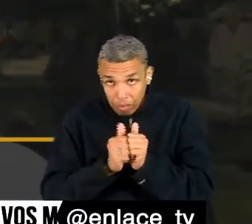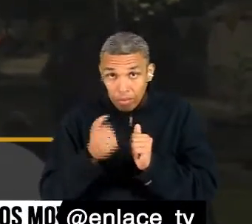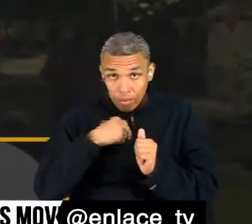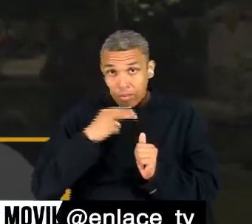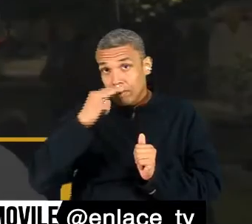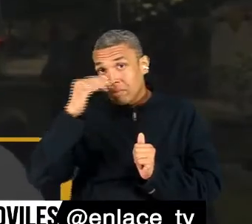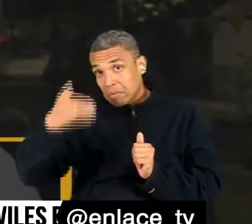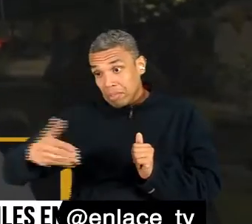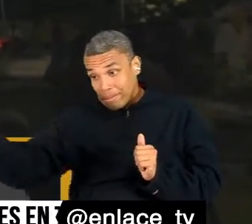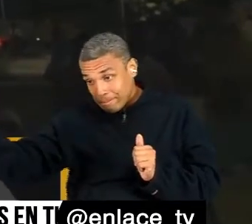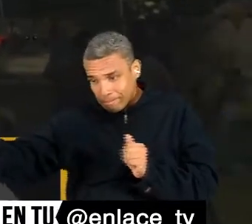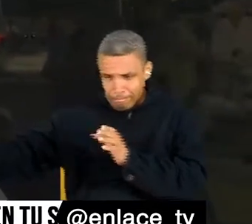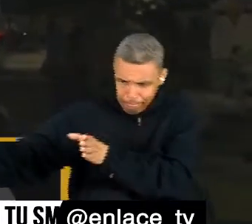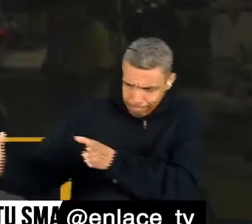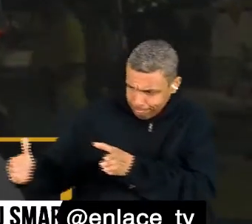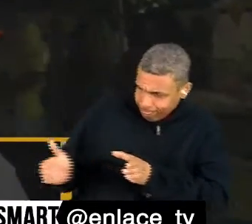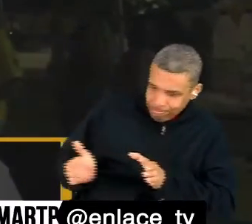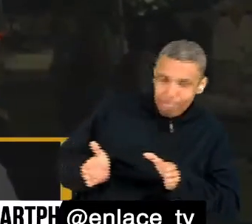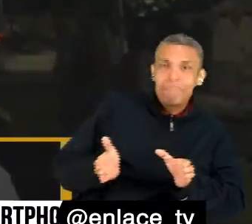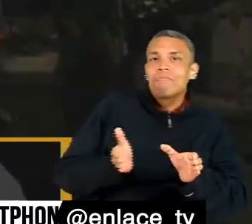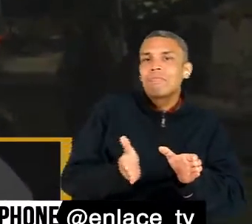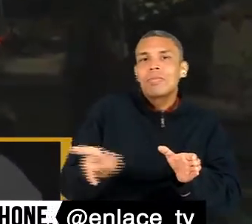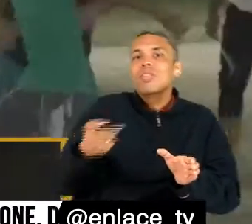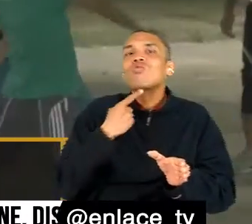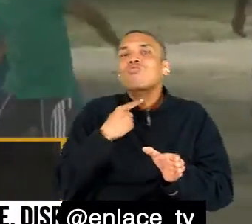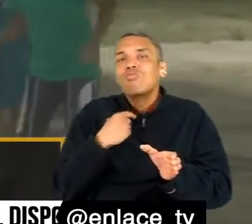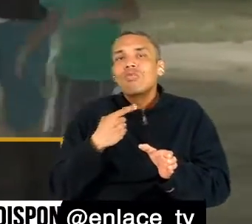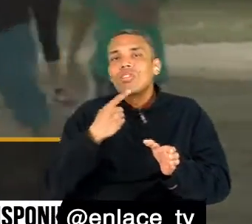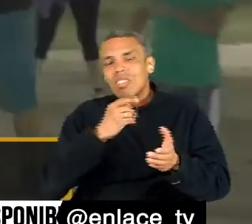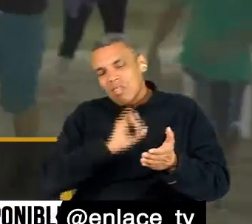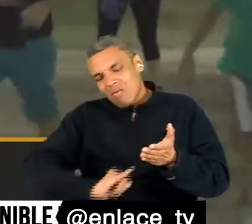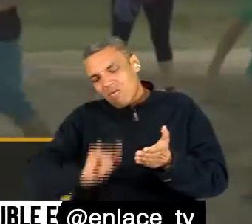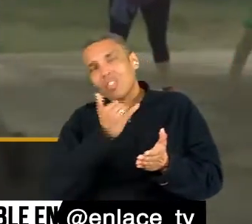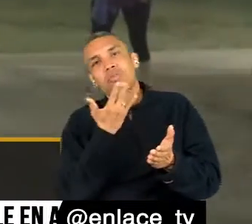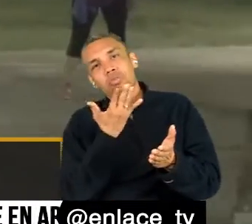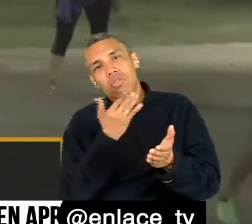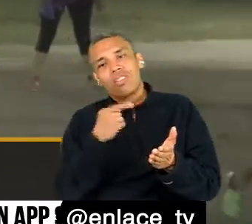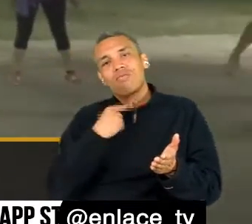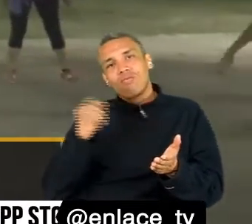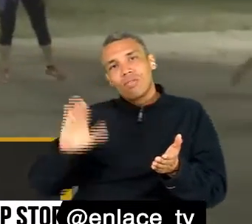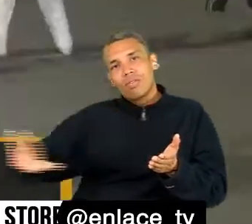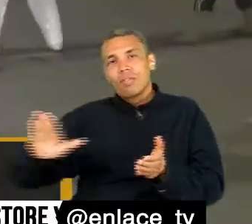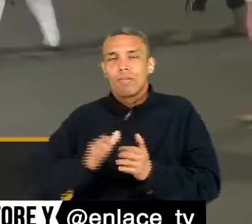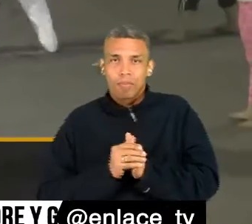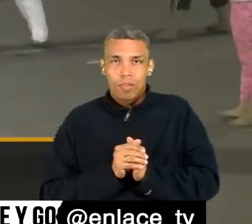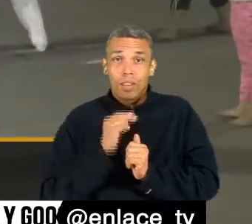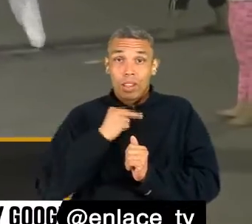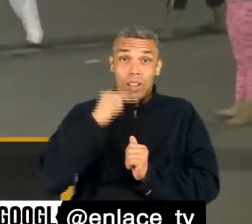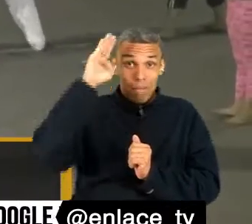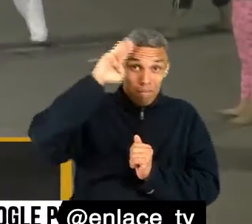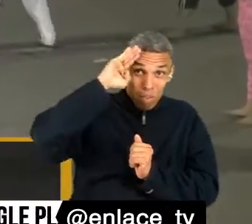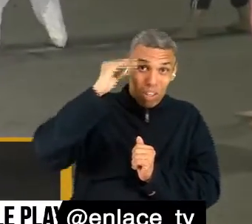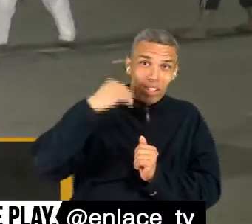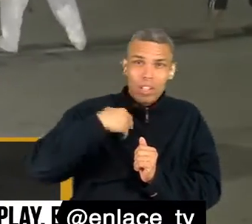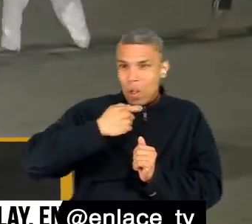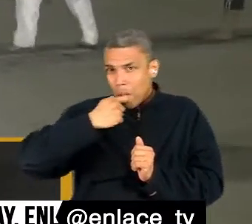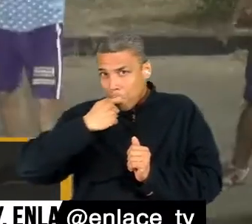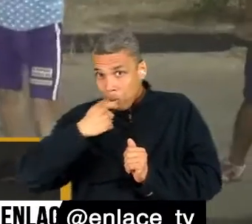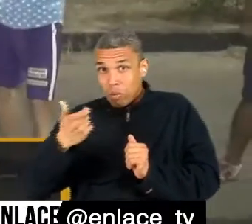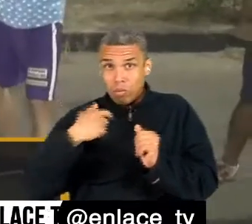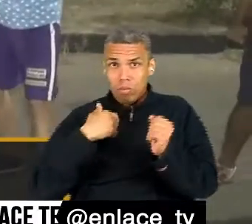zona infantil, colorear, que es lo preferido de ella. Diferentes autoridades de policía, tránsito y transporte y organismos de